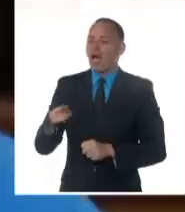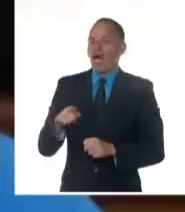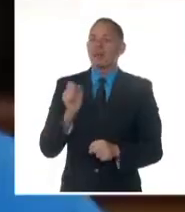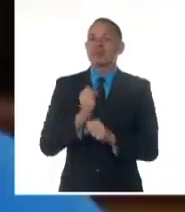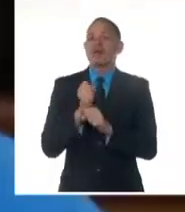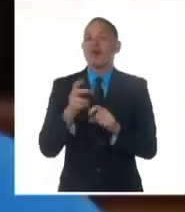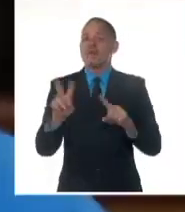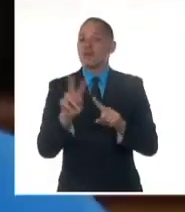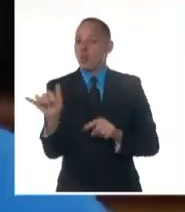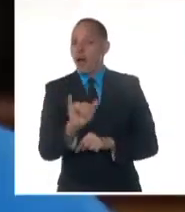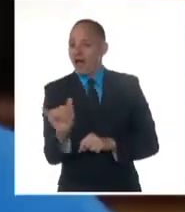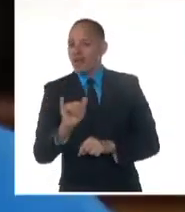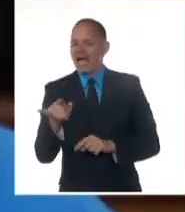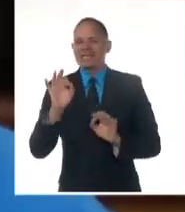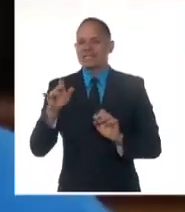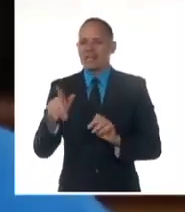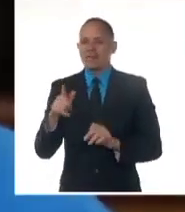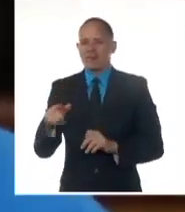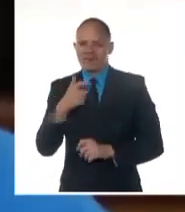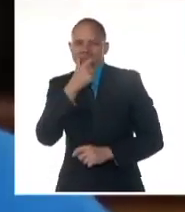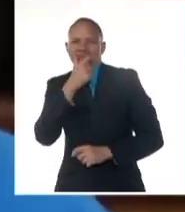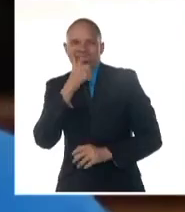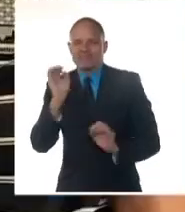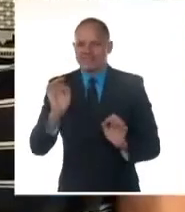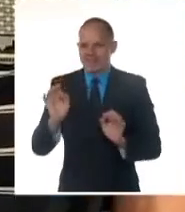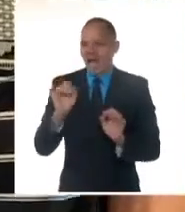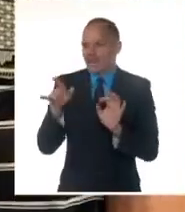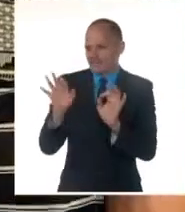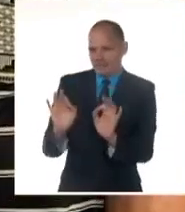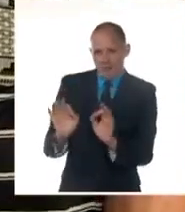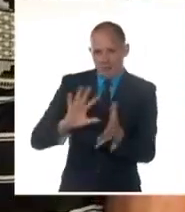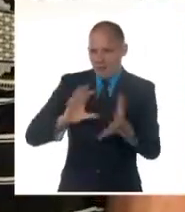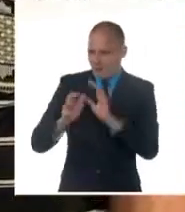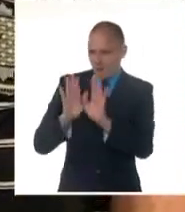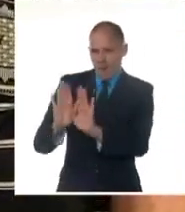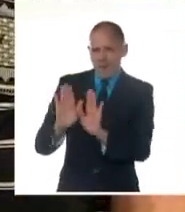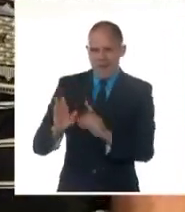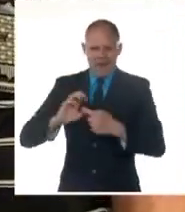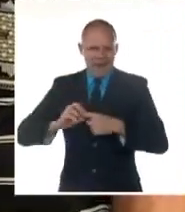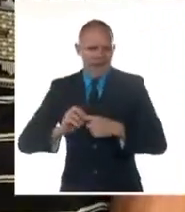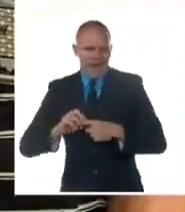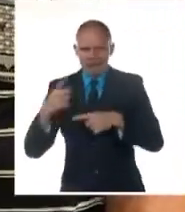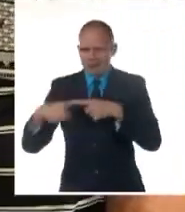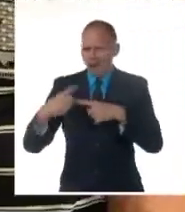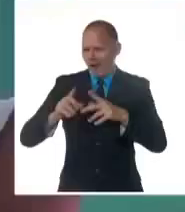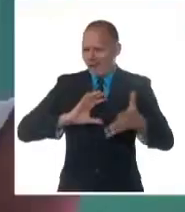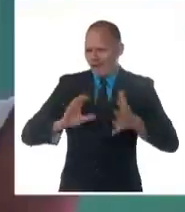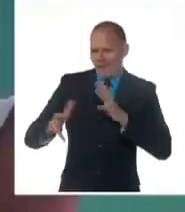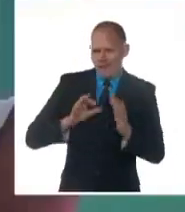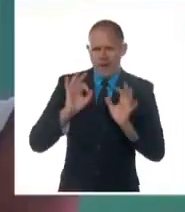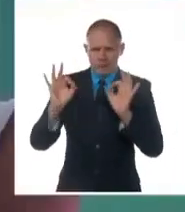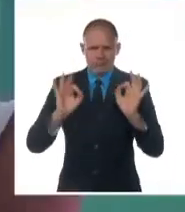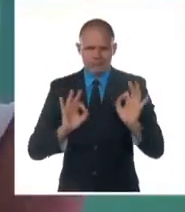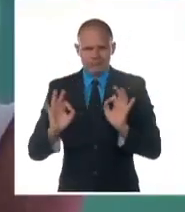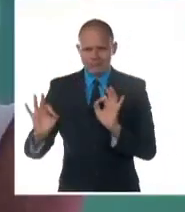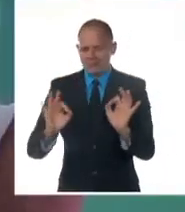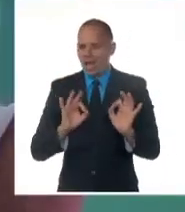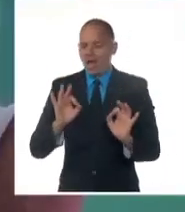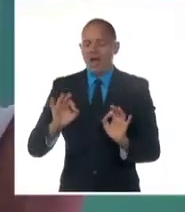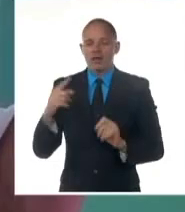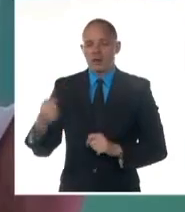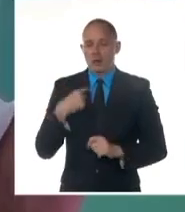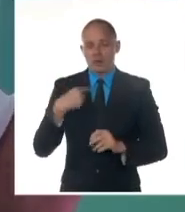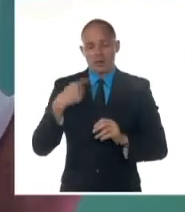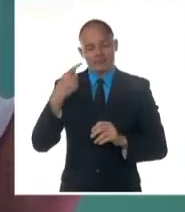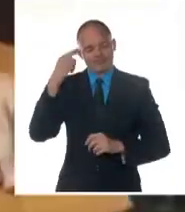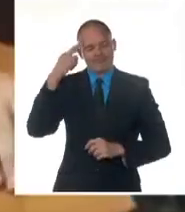vida. Alegre y conversador incansable, su estilo jocoso y su peculiar modo de narrar el béisbol perdurarán para siempre